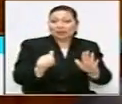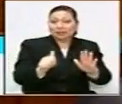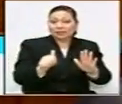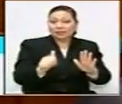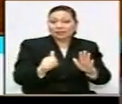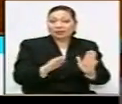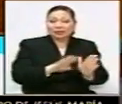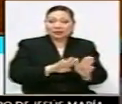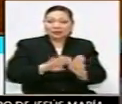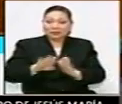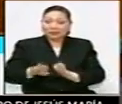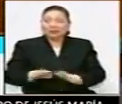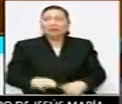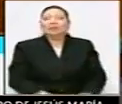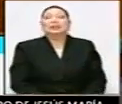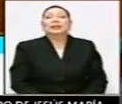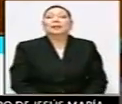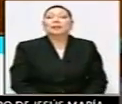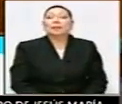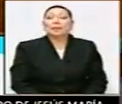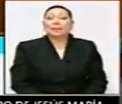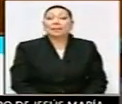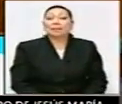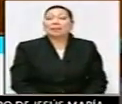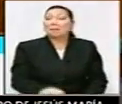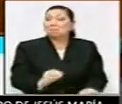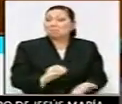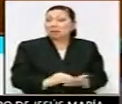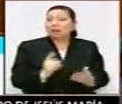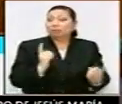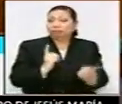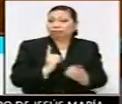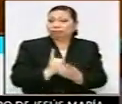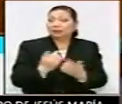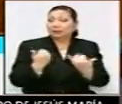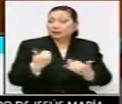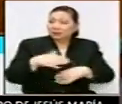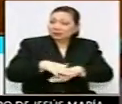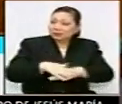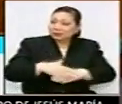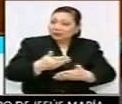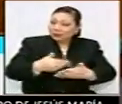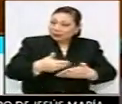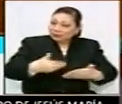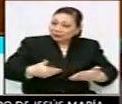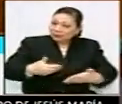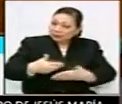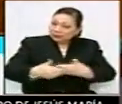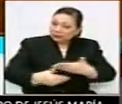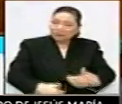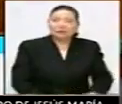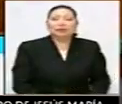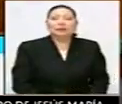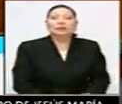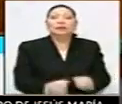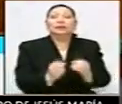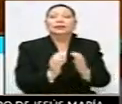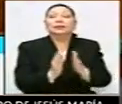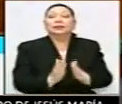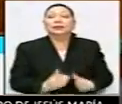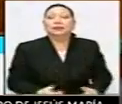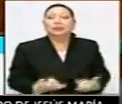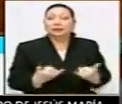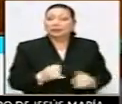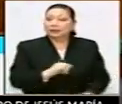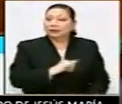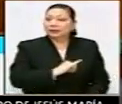en su receso inclusive. La que más se acerca en este proceso de evolución, de definición de